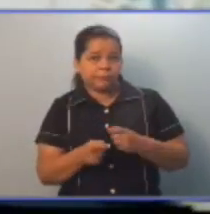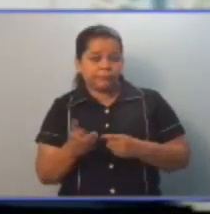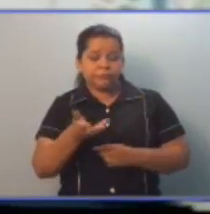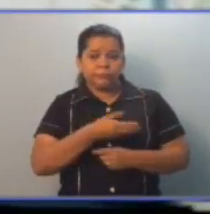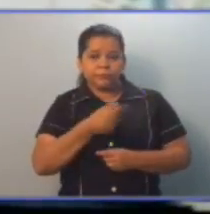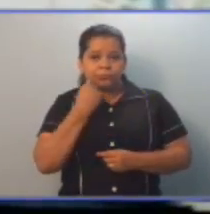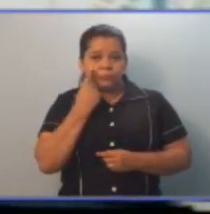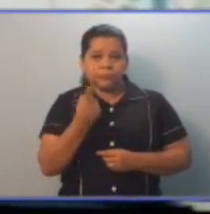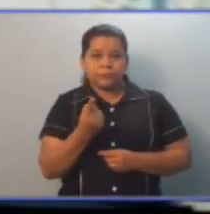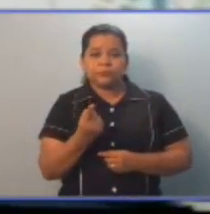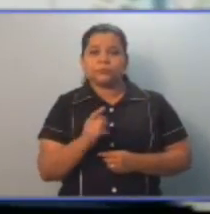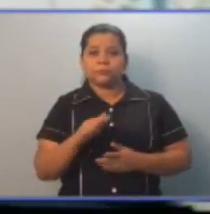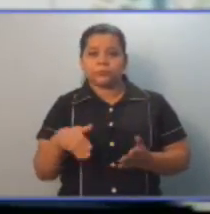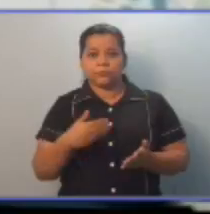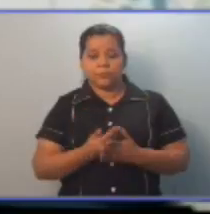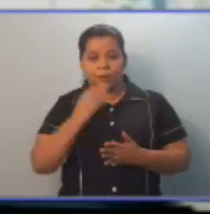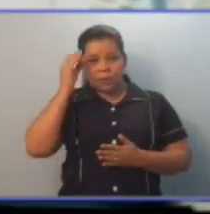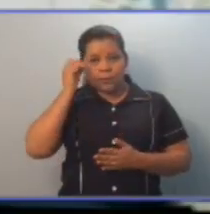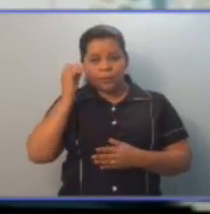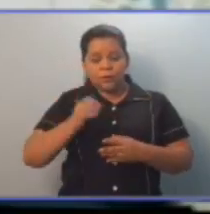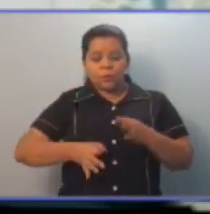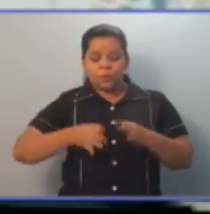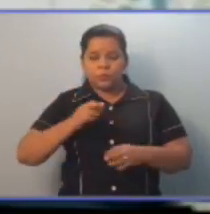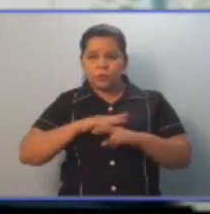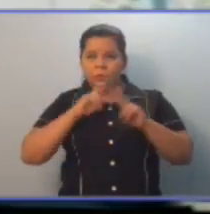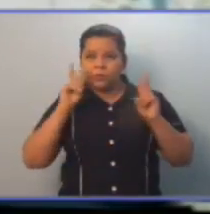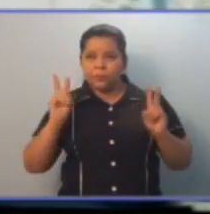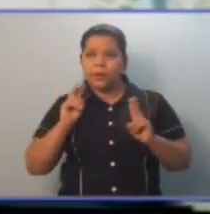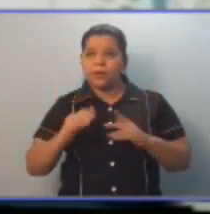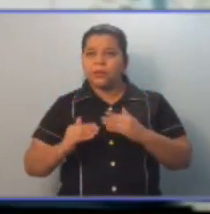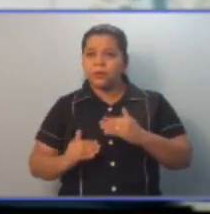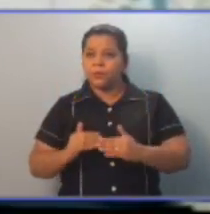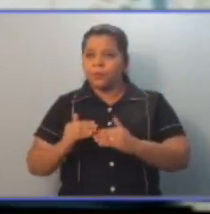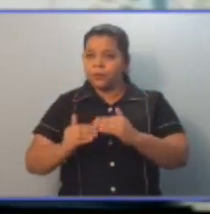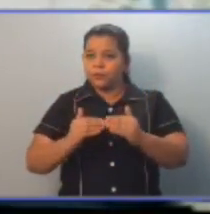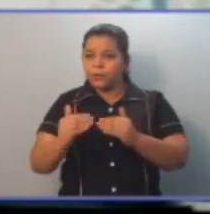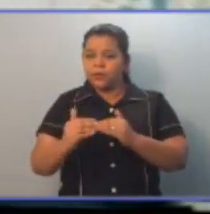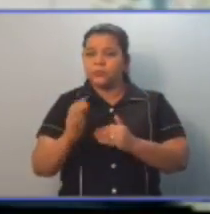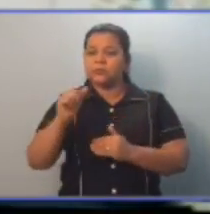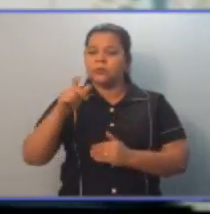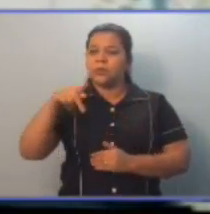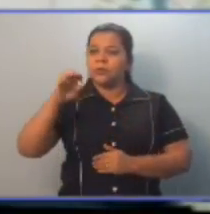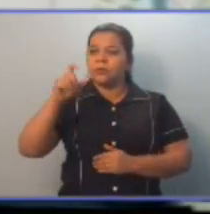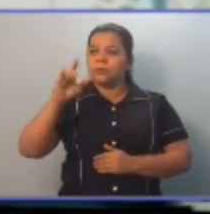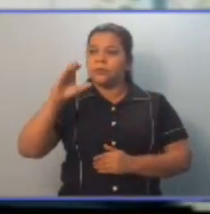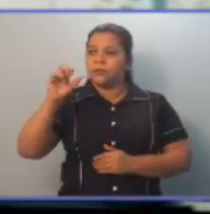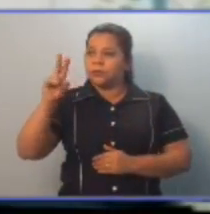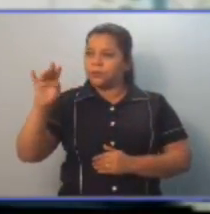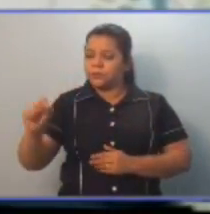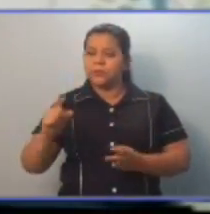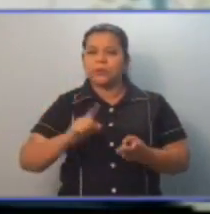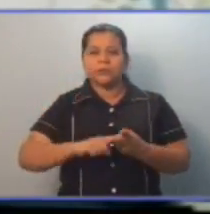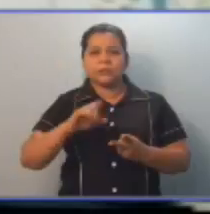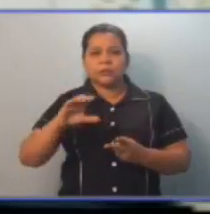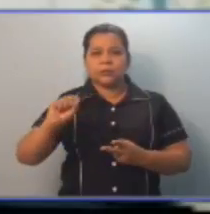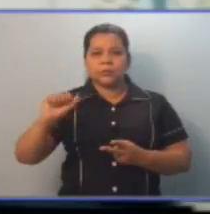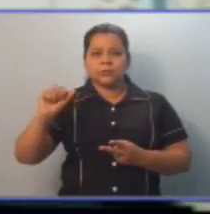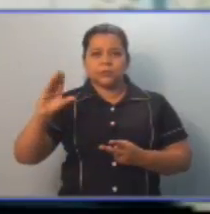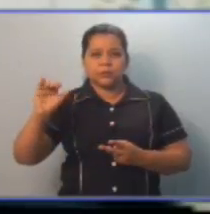desde las conciliaciones que hacen los juzgados de paz, pasando por los procesos de primera instancia, las apelaciones, las casaciones y obviamente los